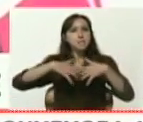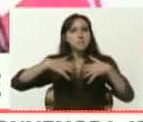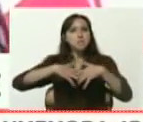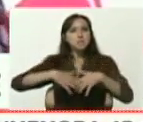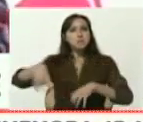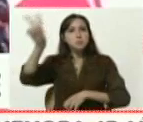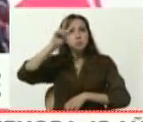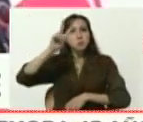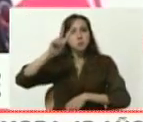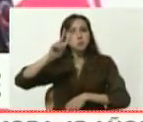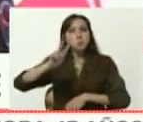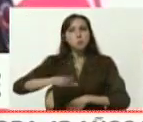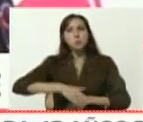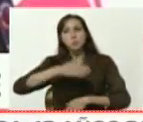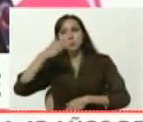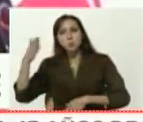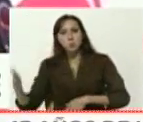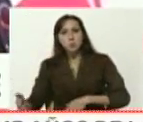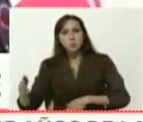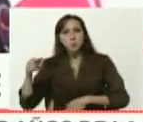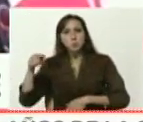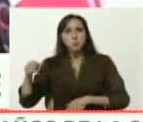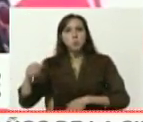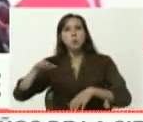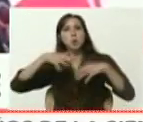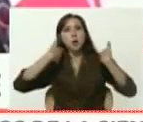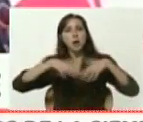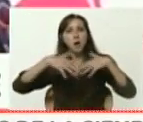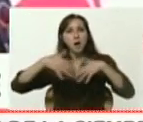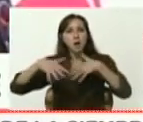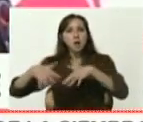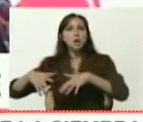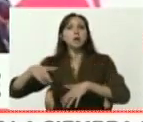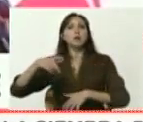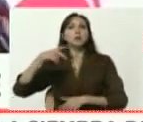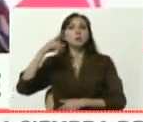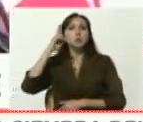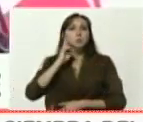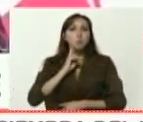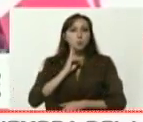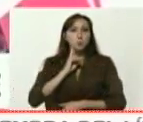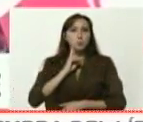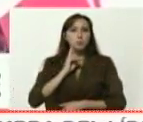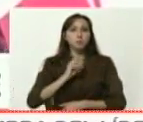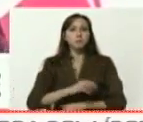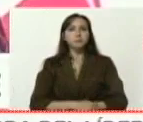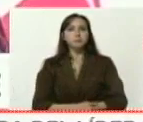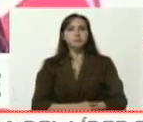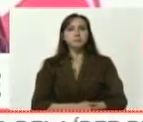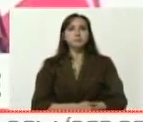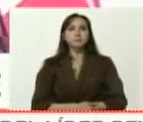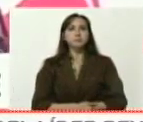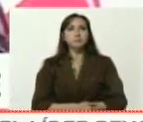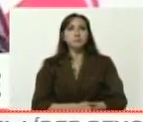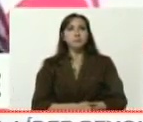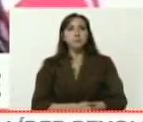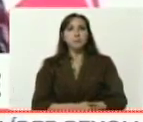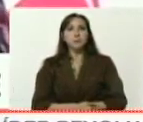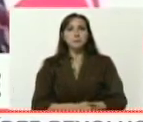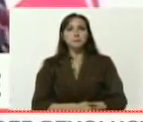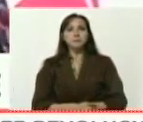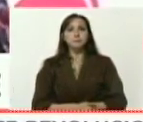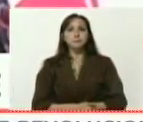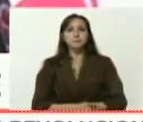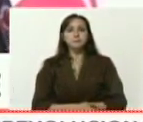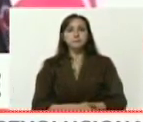y el Ejército del Pueblo. Y fíjense en qué marco